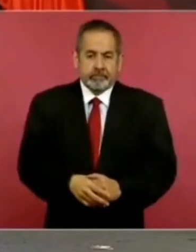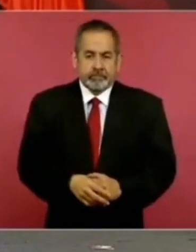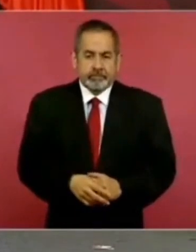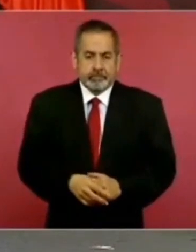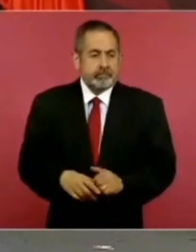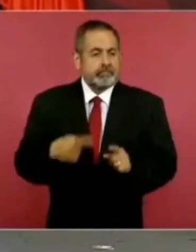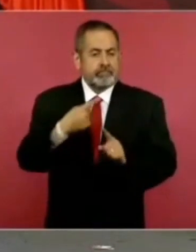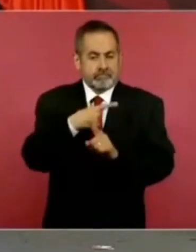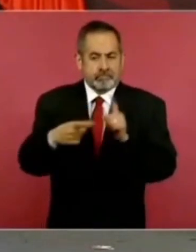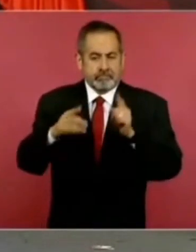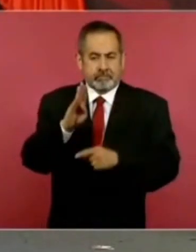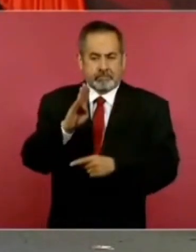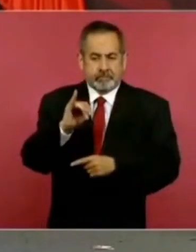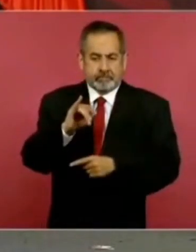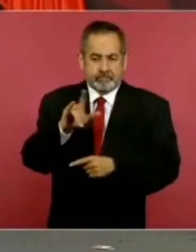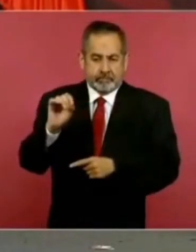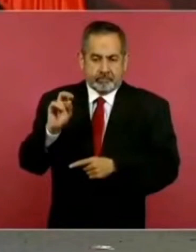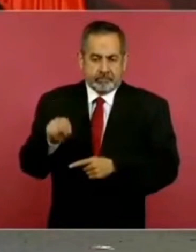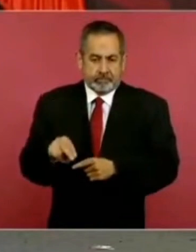500 millones,